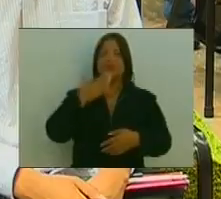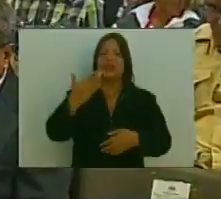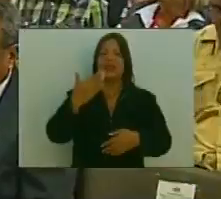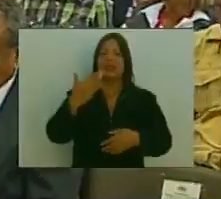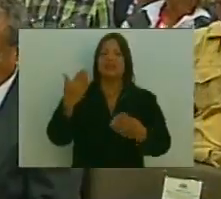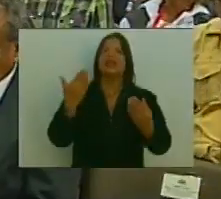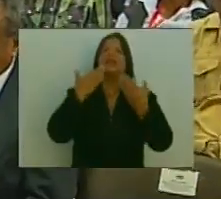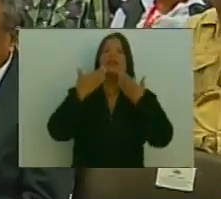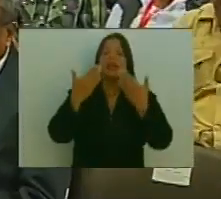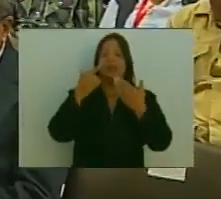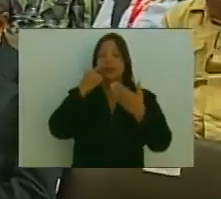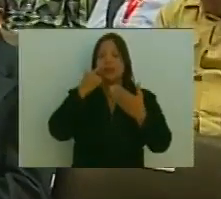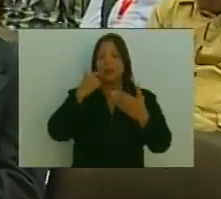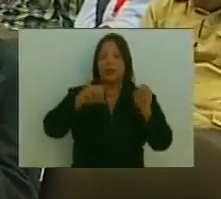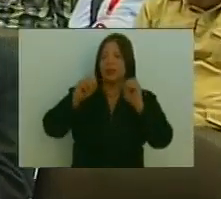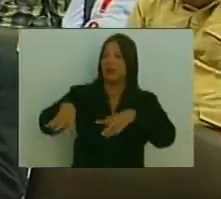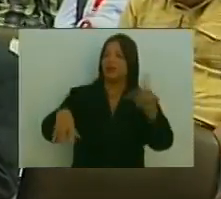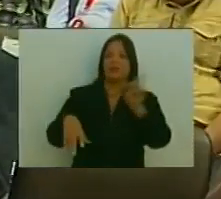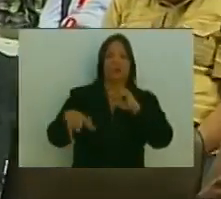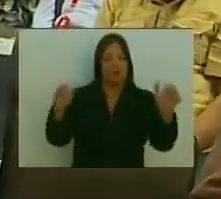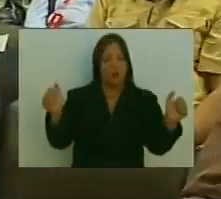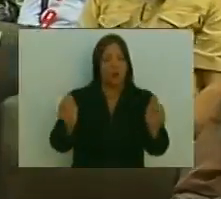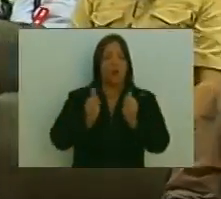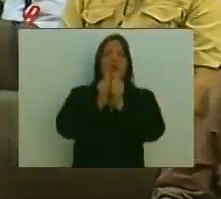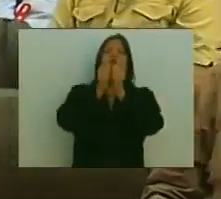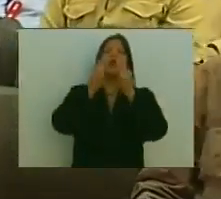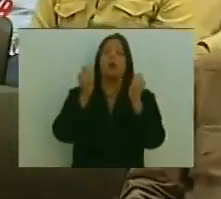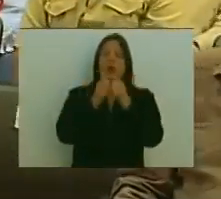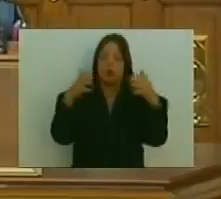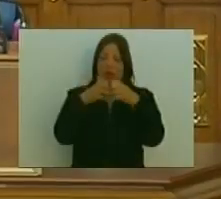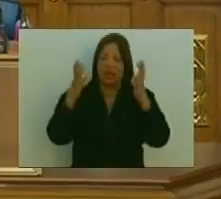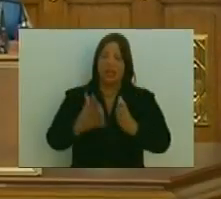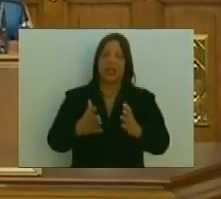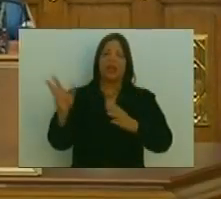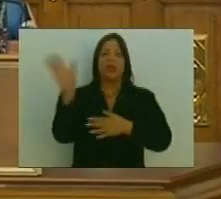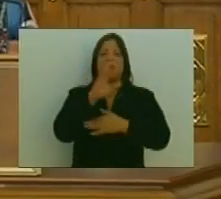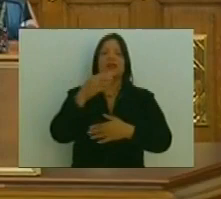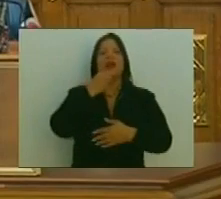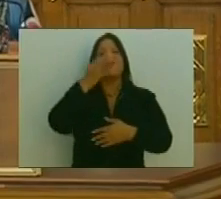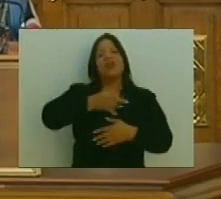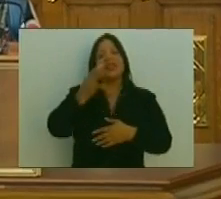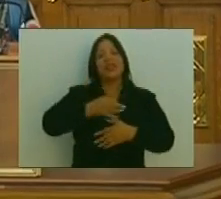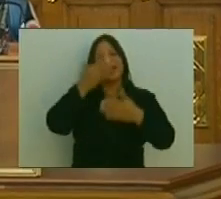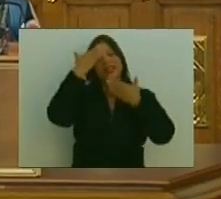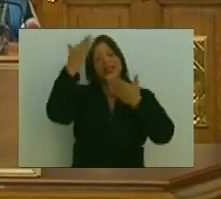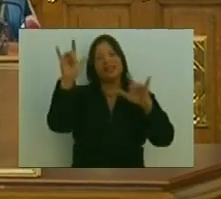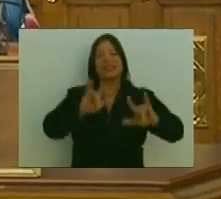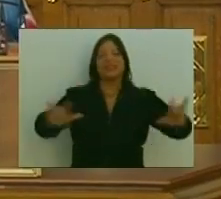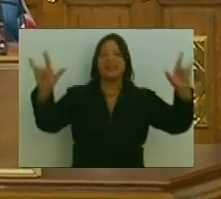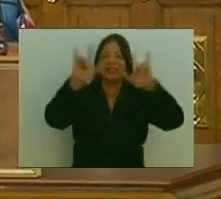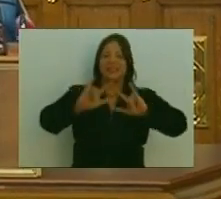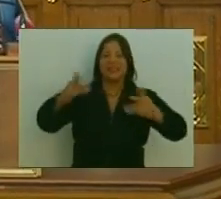Cuenten ustedes que no los vamos a defraudar porque siempre hemos sido los guerreros de la patria. Muy buenas tardes. Los queremos mucho.